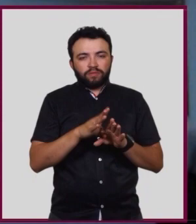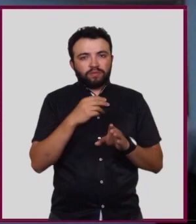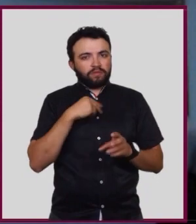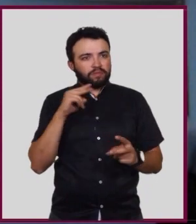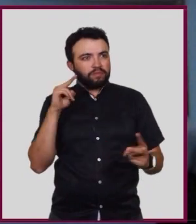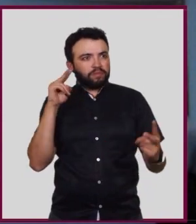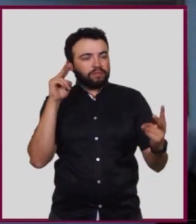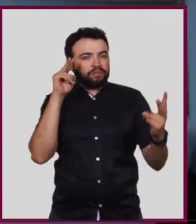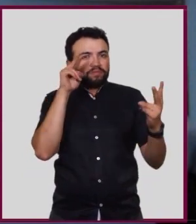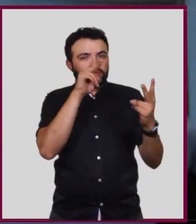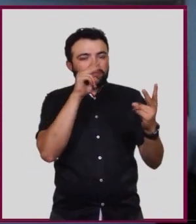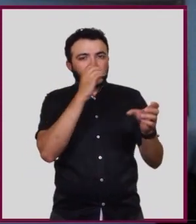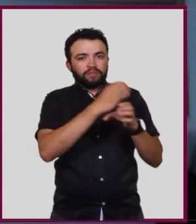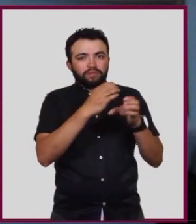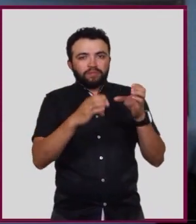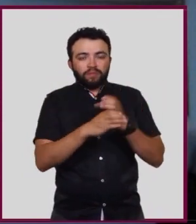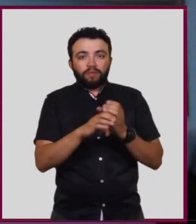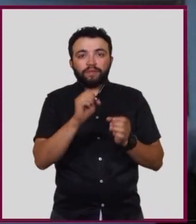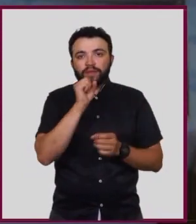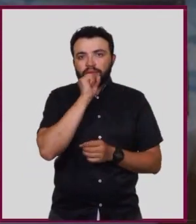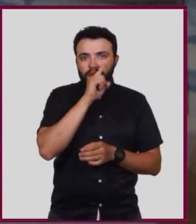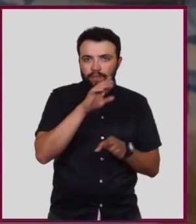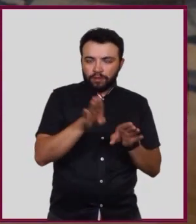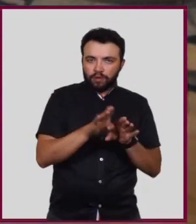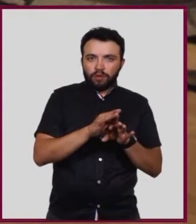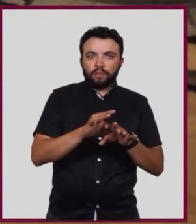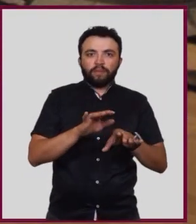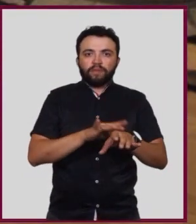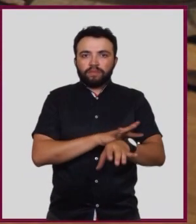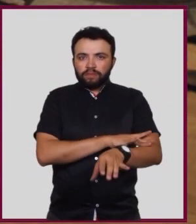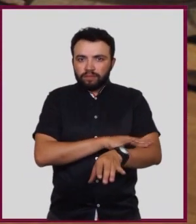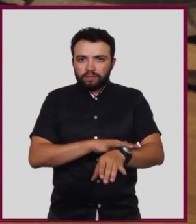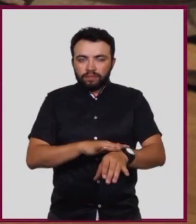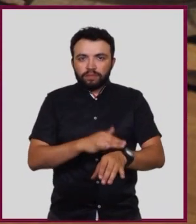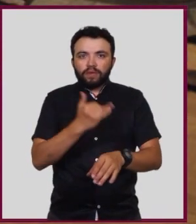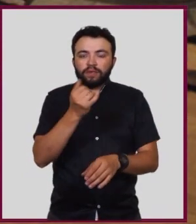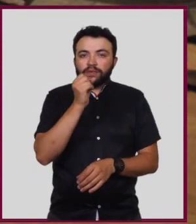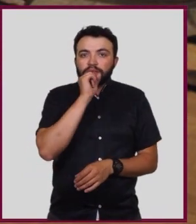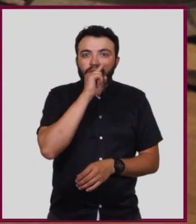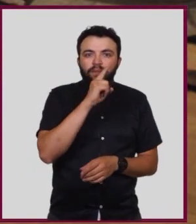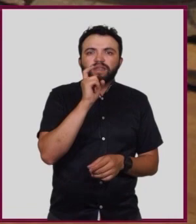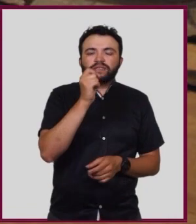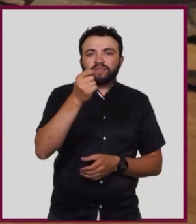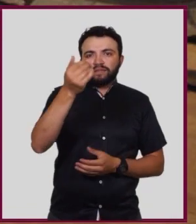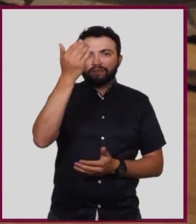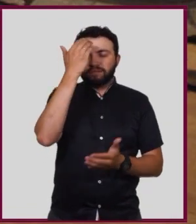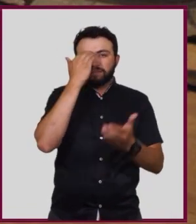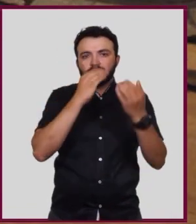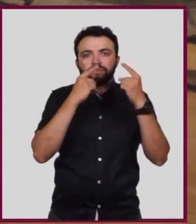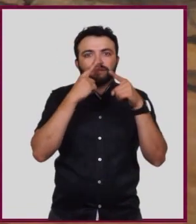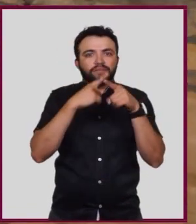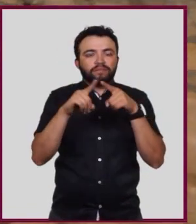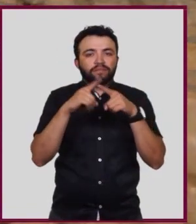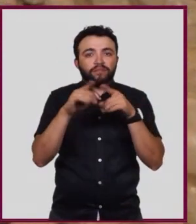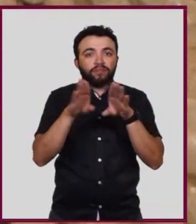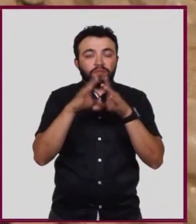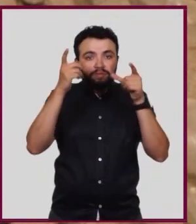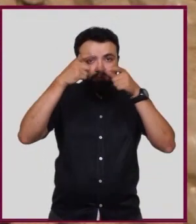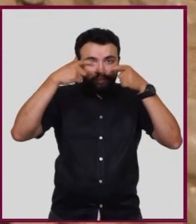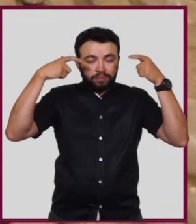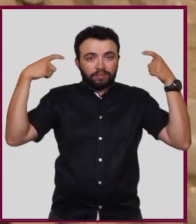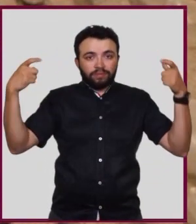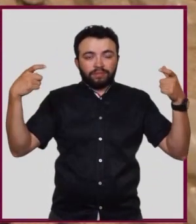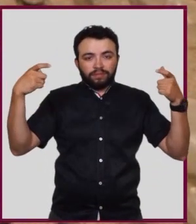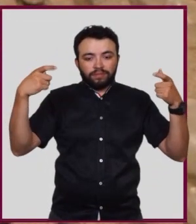a través de nuestra piel también, de nuestras pieles, y a través de nuestro conocimiento, a través de la amplitud de nuestro